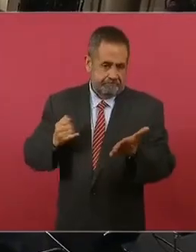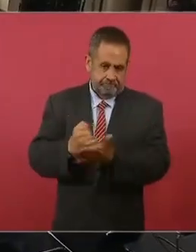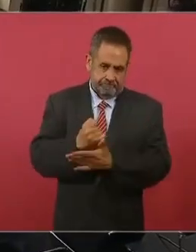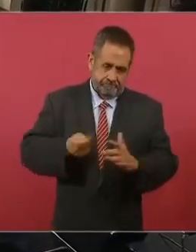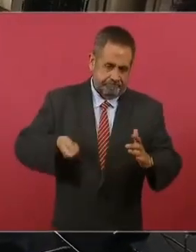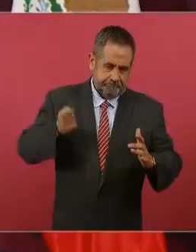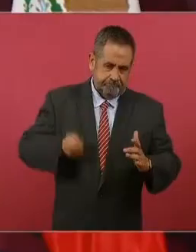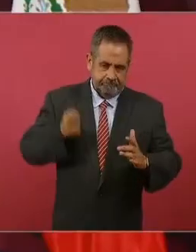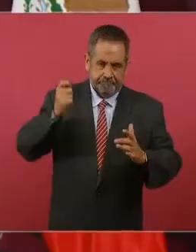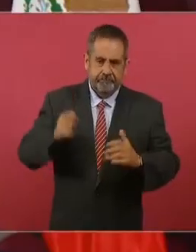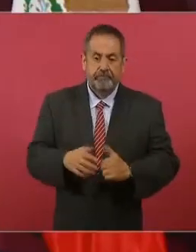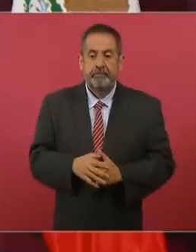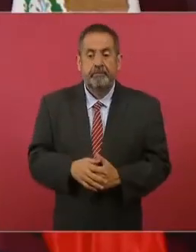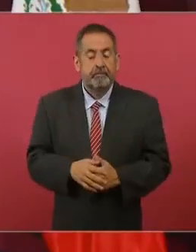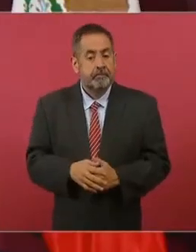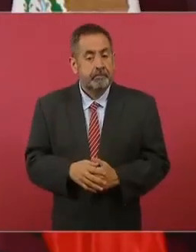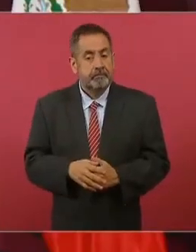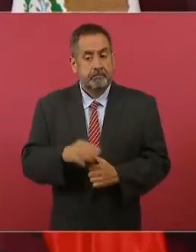pero si no,